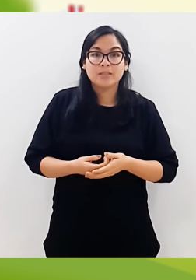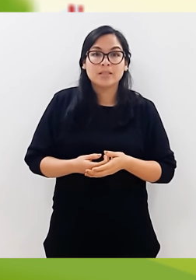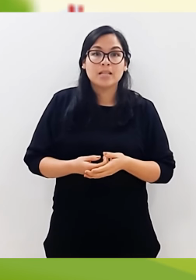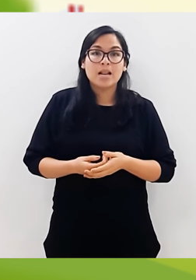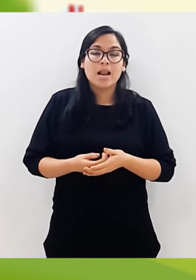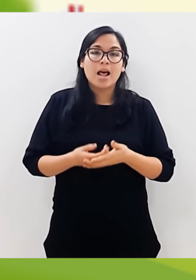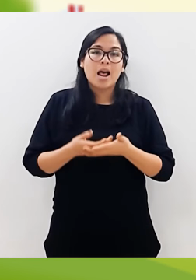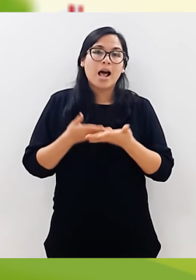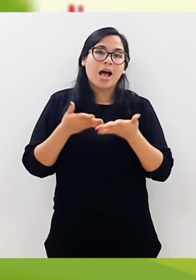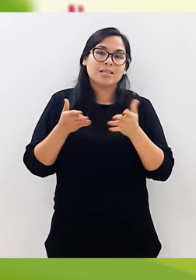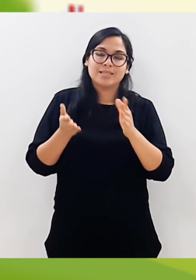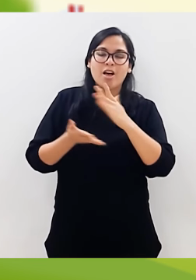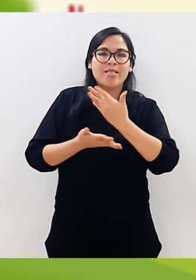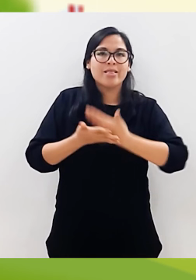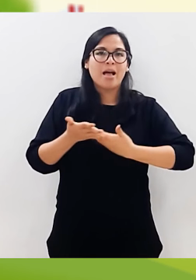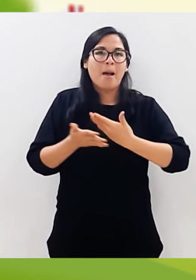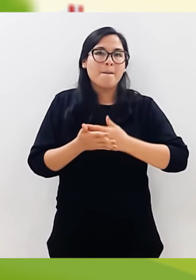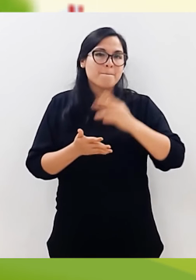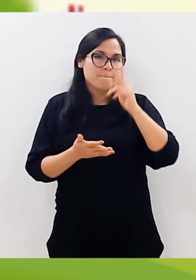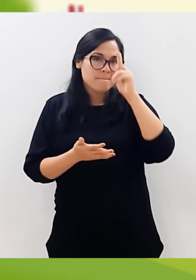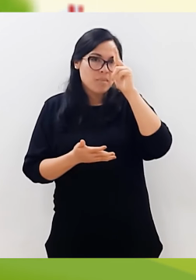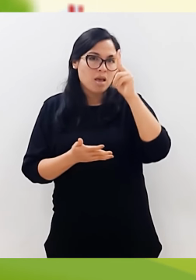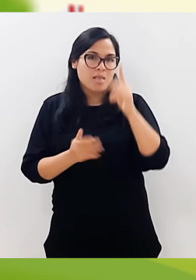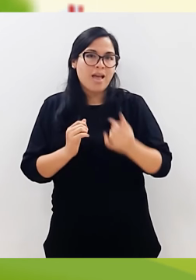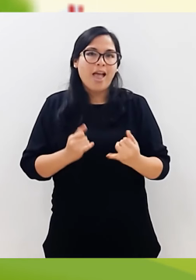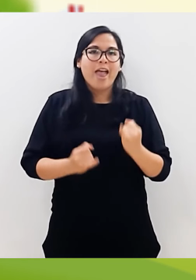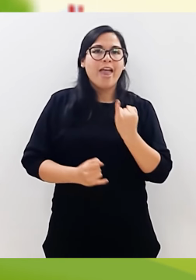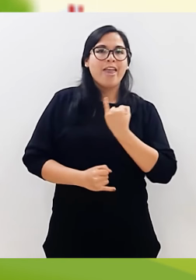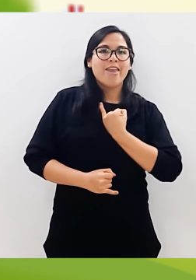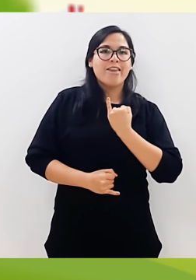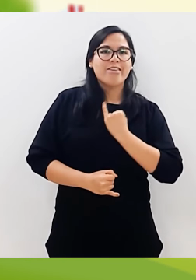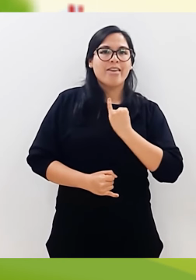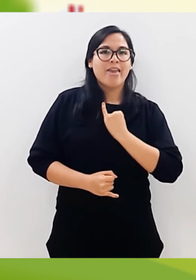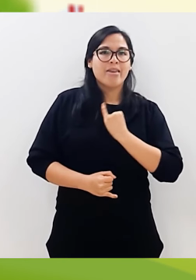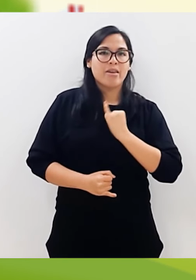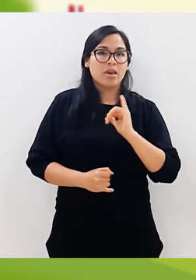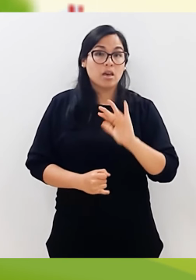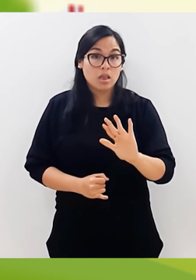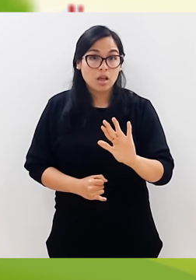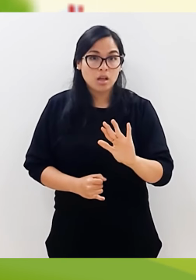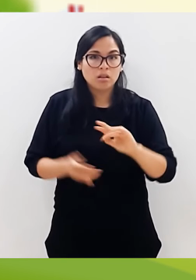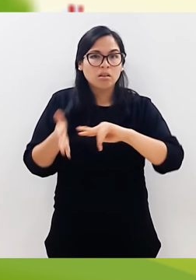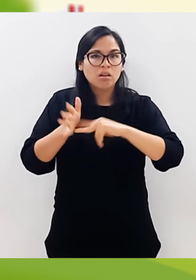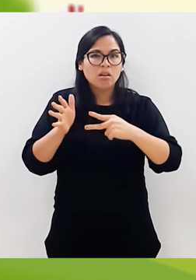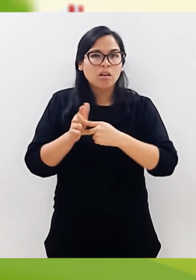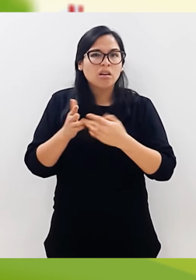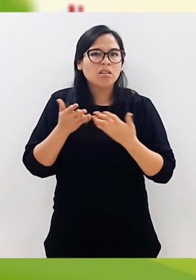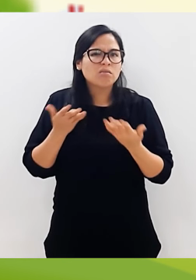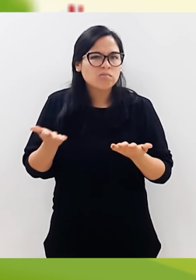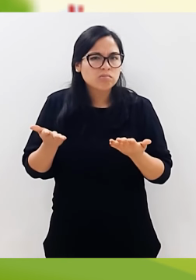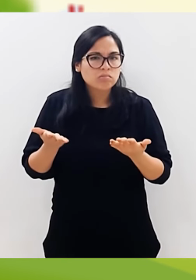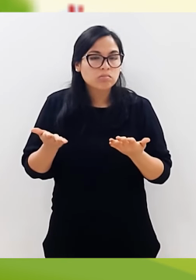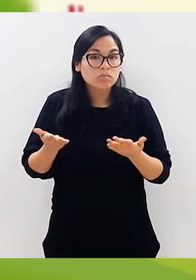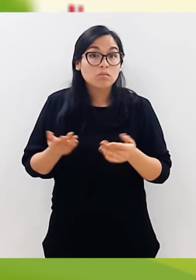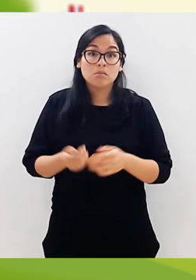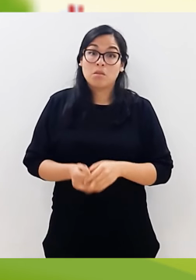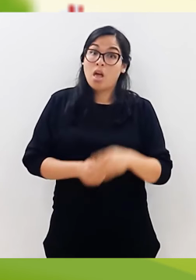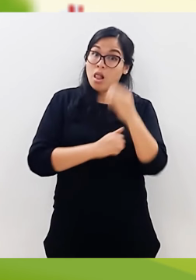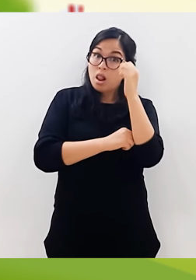el derecho a la nacionalidad e identidad. ¿Qué implica?